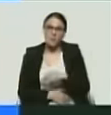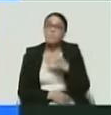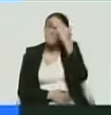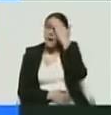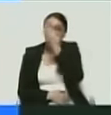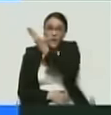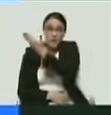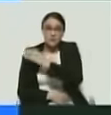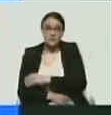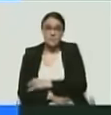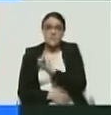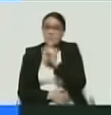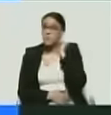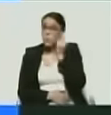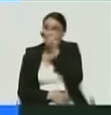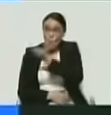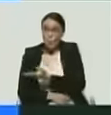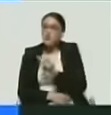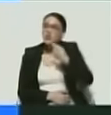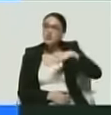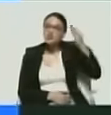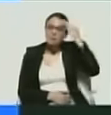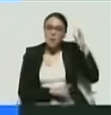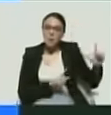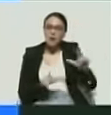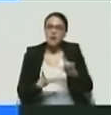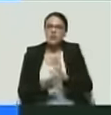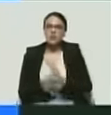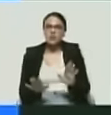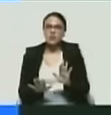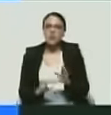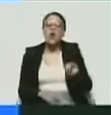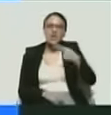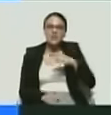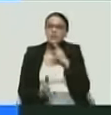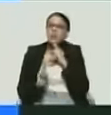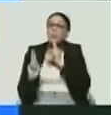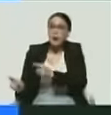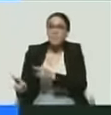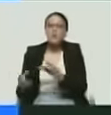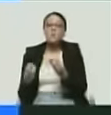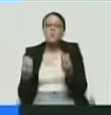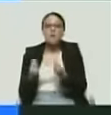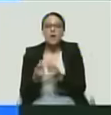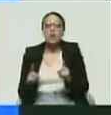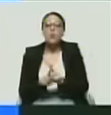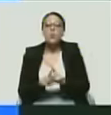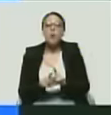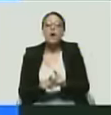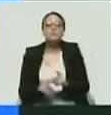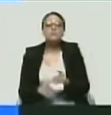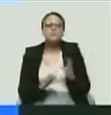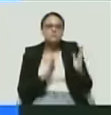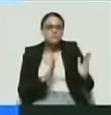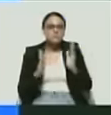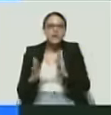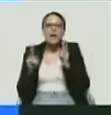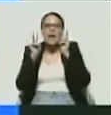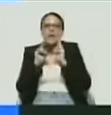Ya estamos preparados. Y vamos a responder con la fuerza que el Estado nos otorga a través de la